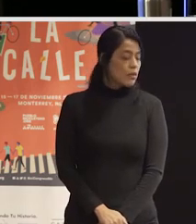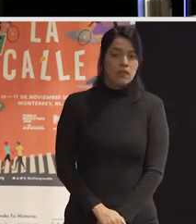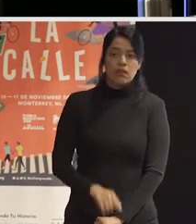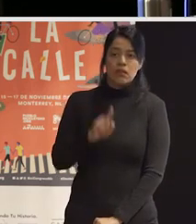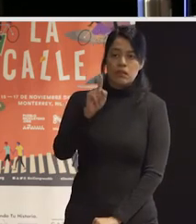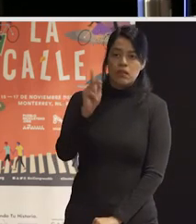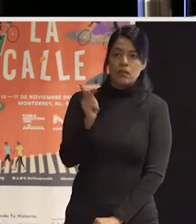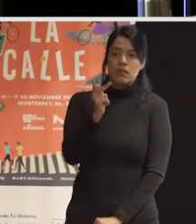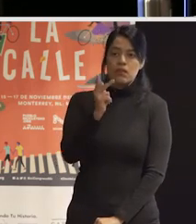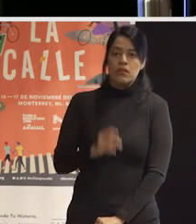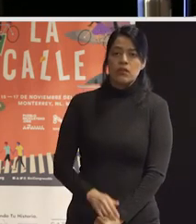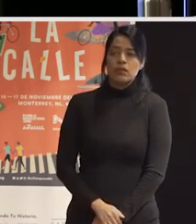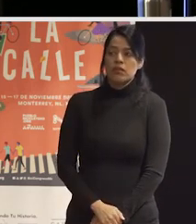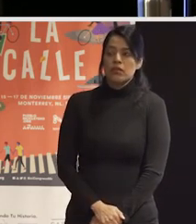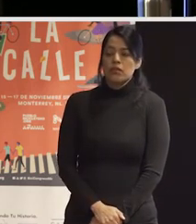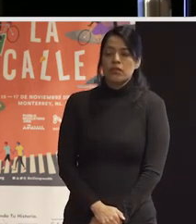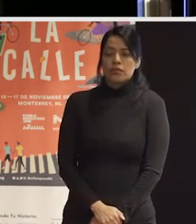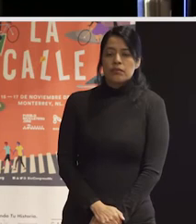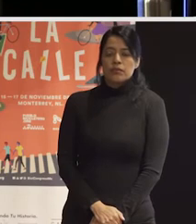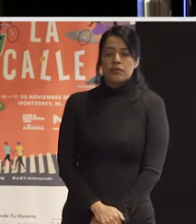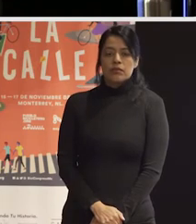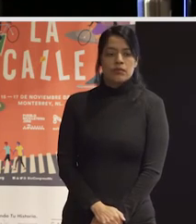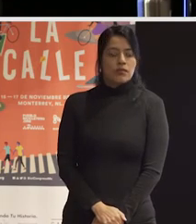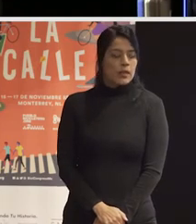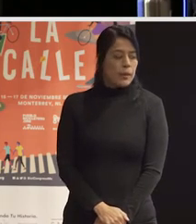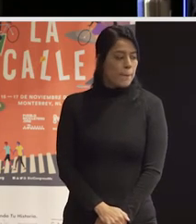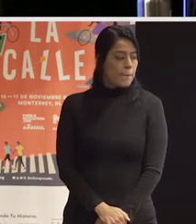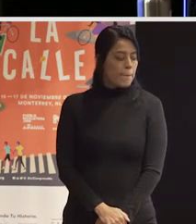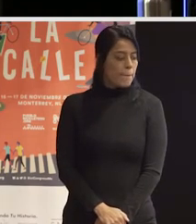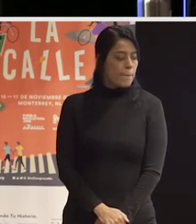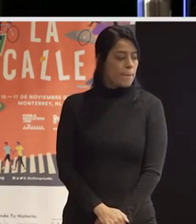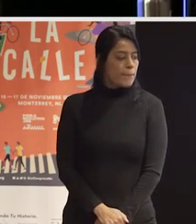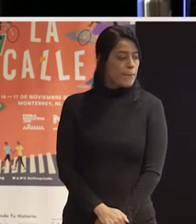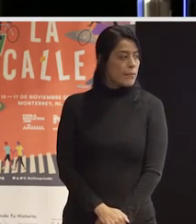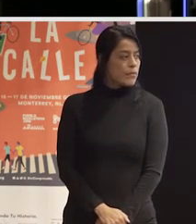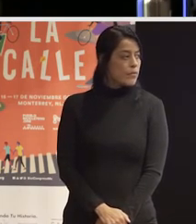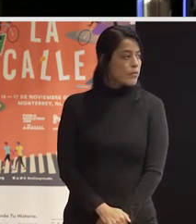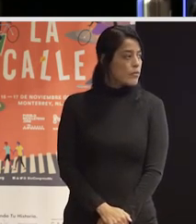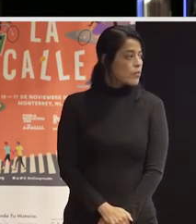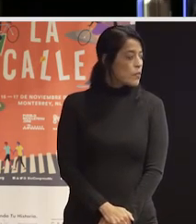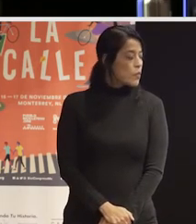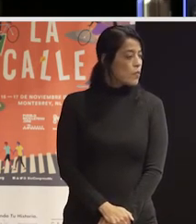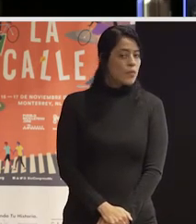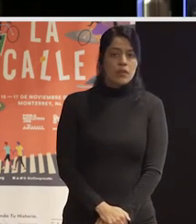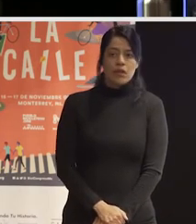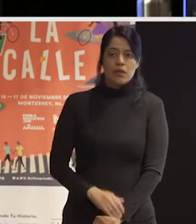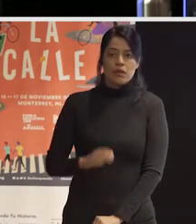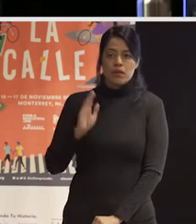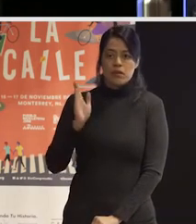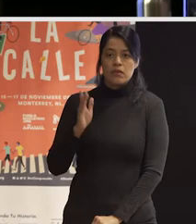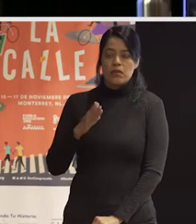acá y luego miren no vaya tan lejos también otra mano salió aquí se observa aquí pero sí hola